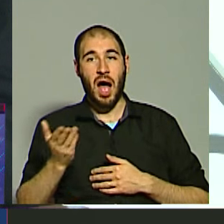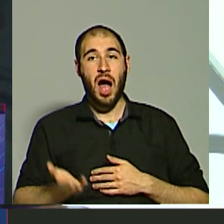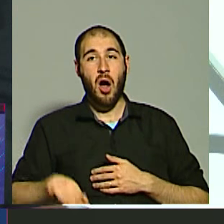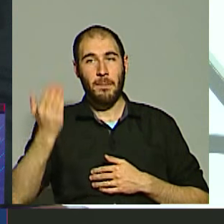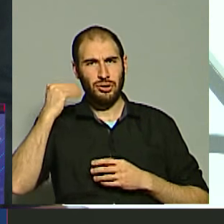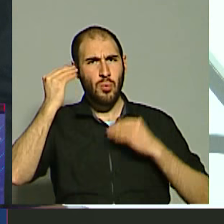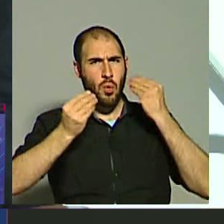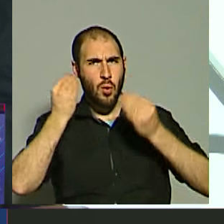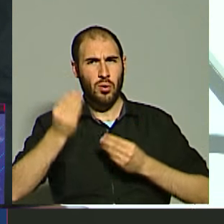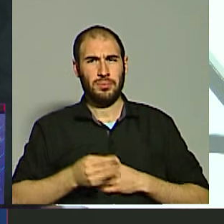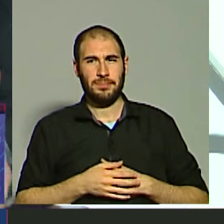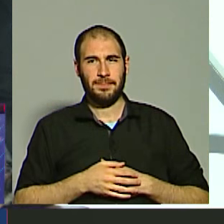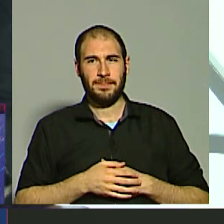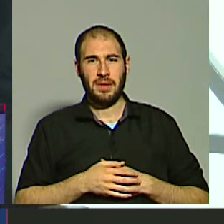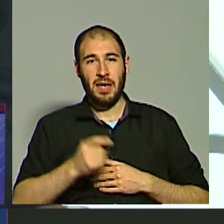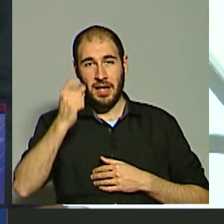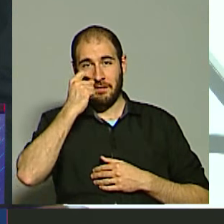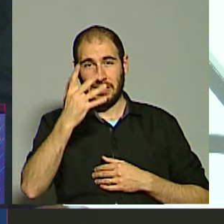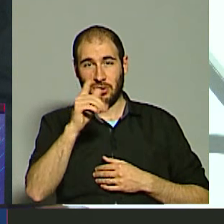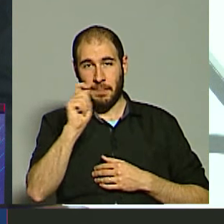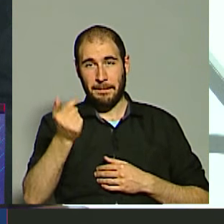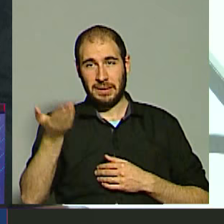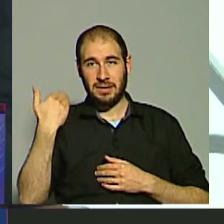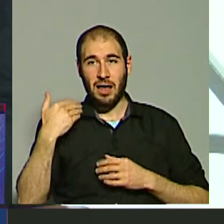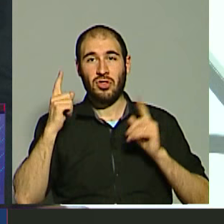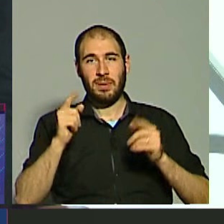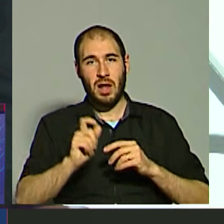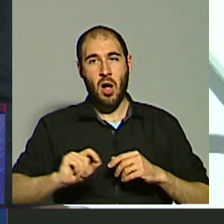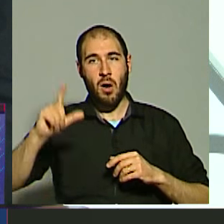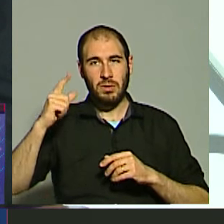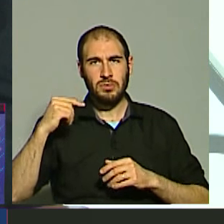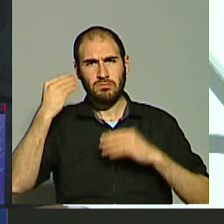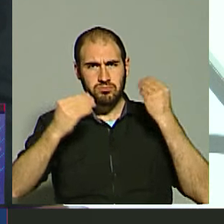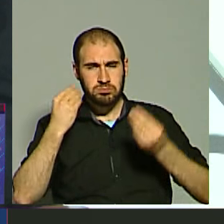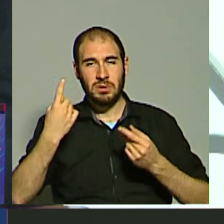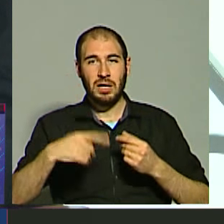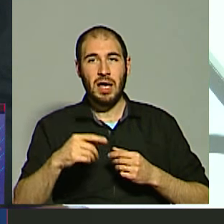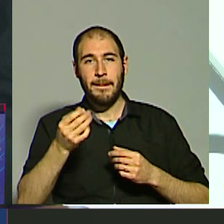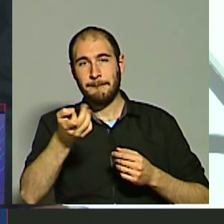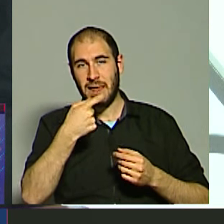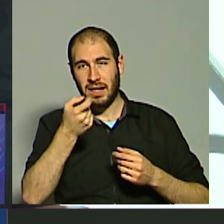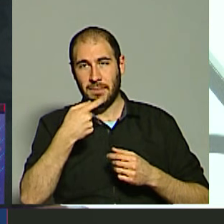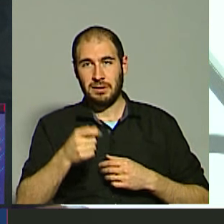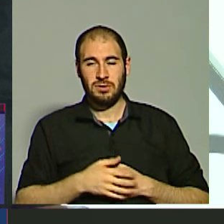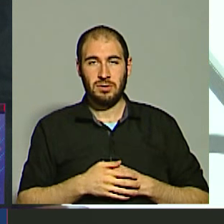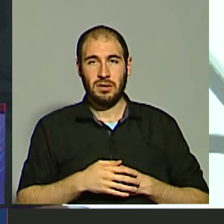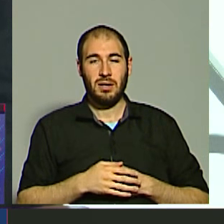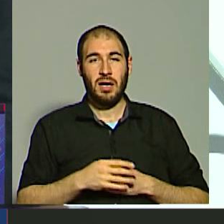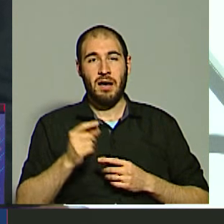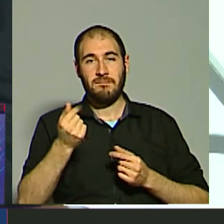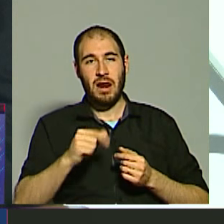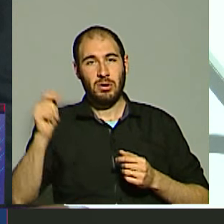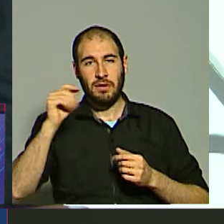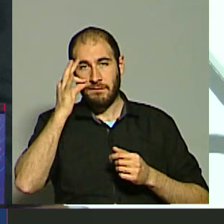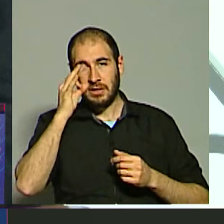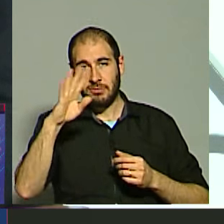que preocupa. Desde el 25 del mes pasado también otro de los aumentos que viene preocupando es el de los medicamentos, que la devaluación hizo que subieran